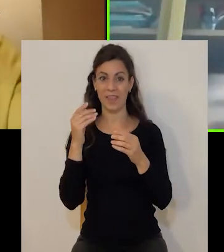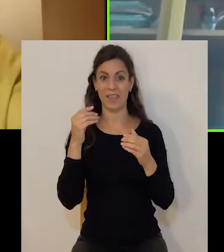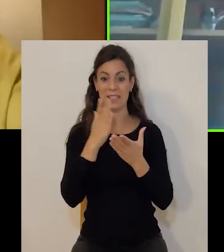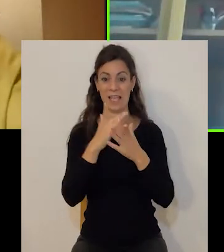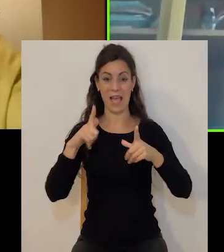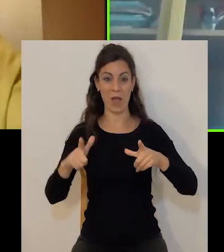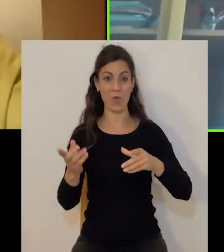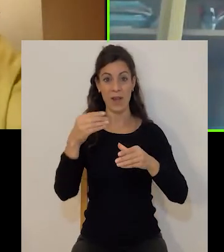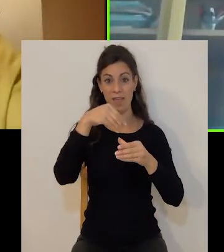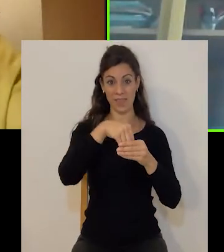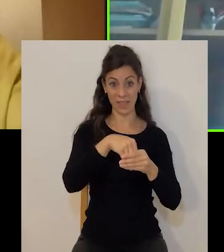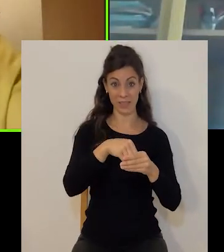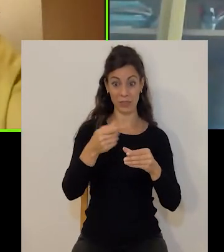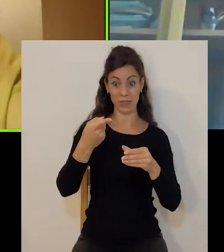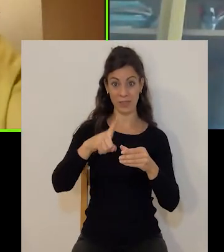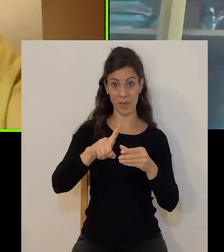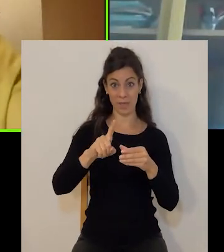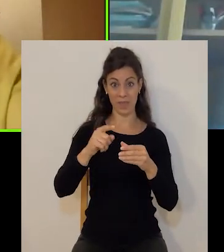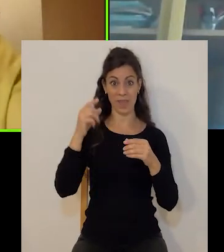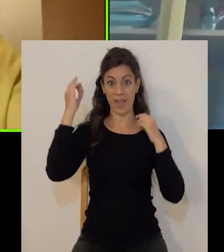con actividades fuera del aula.